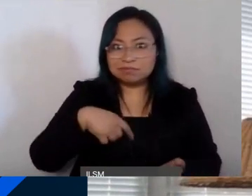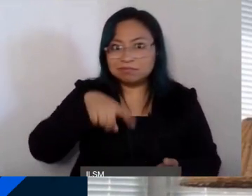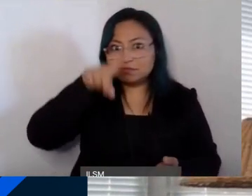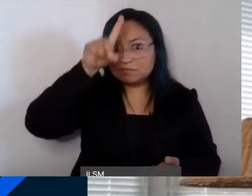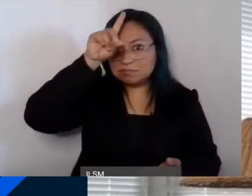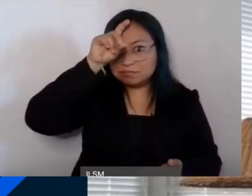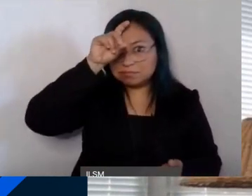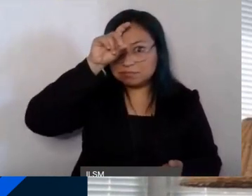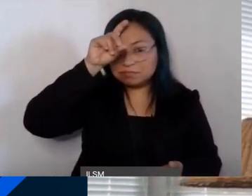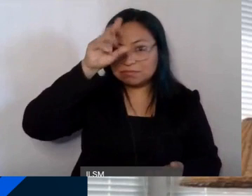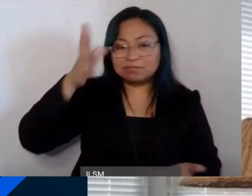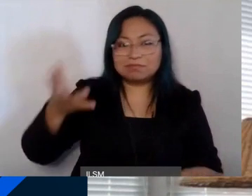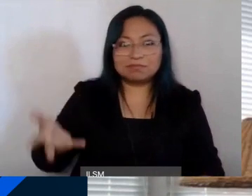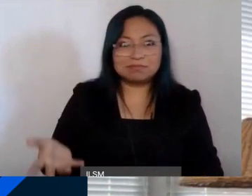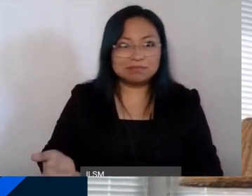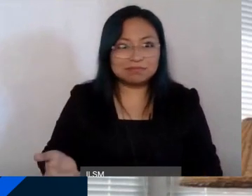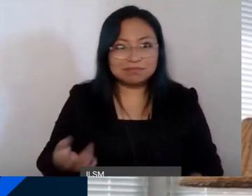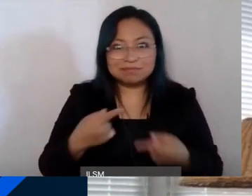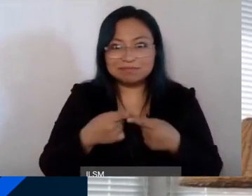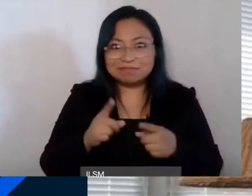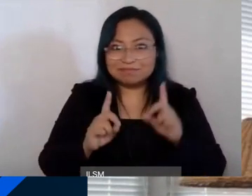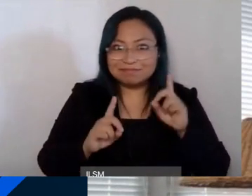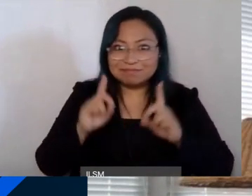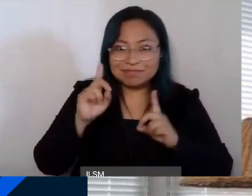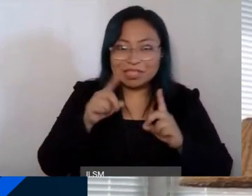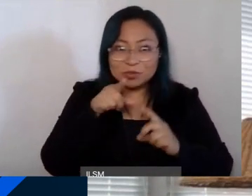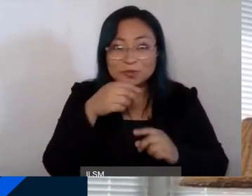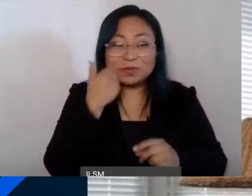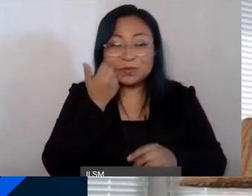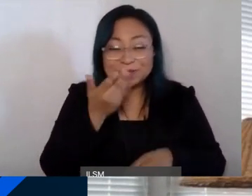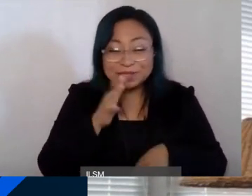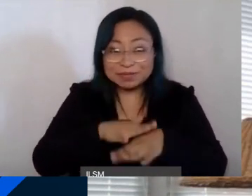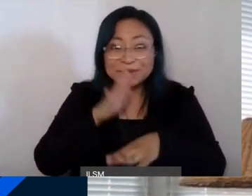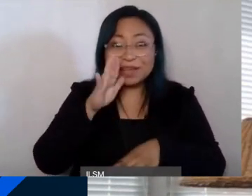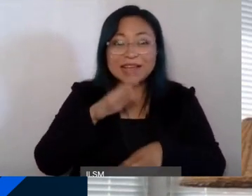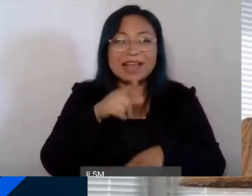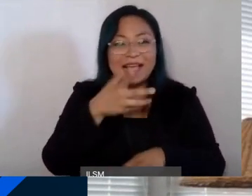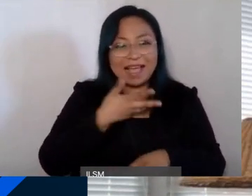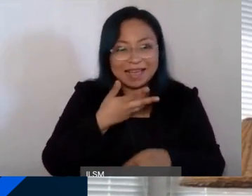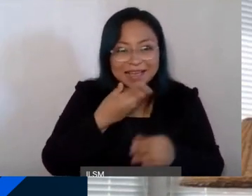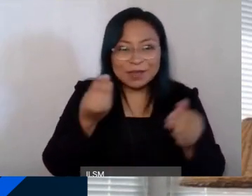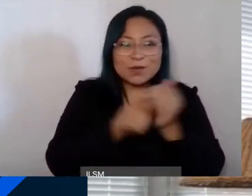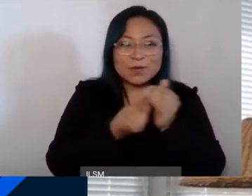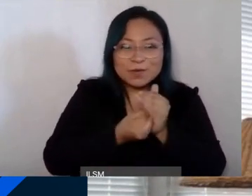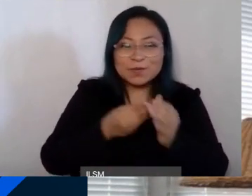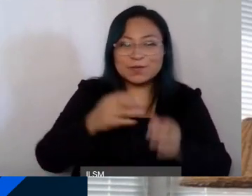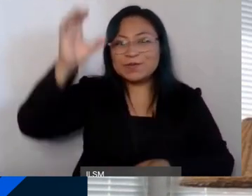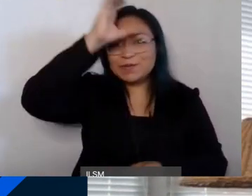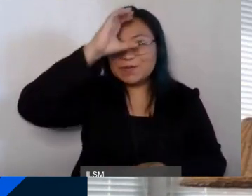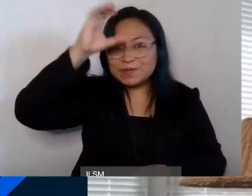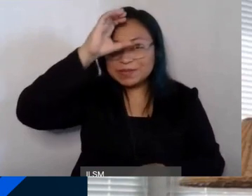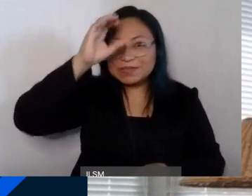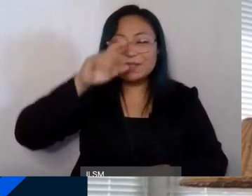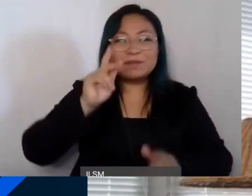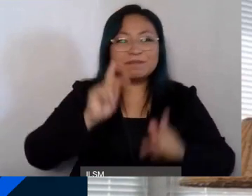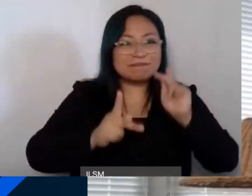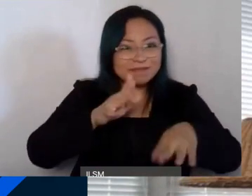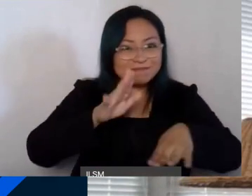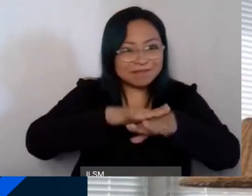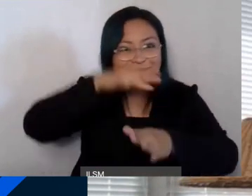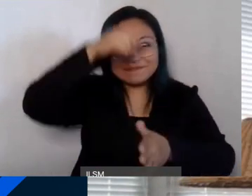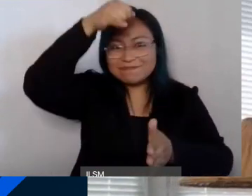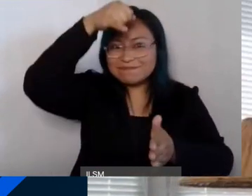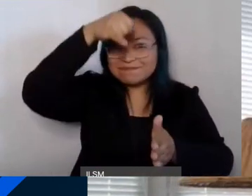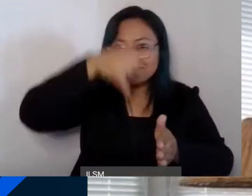que si queréis más tendremos este curso de la conciencia en el que hablaremos de la conciencia en